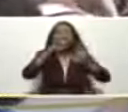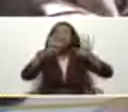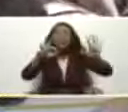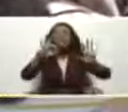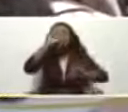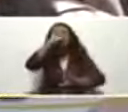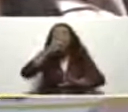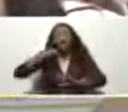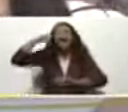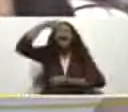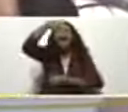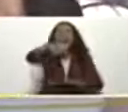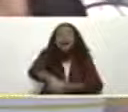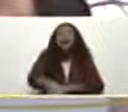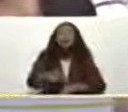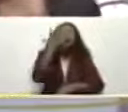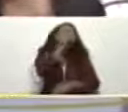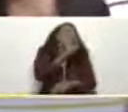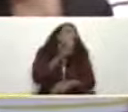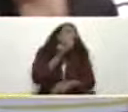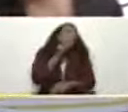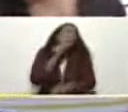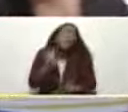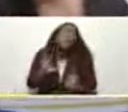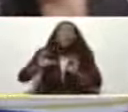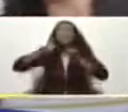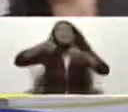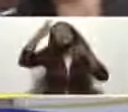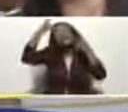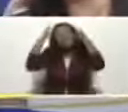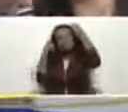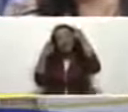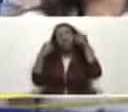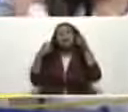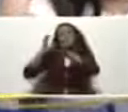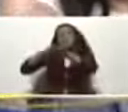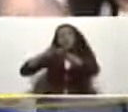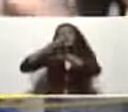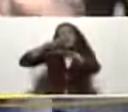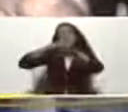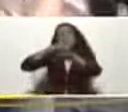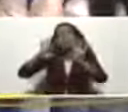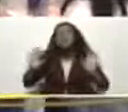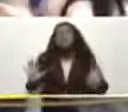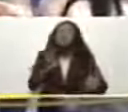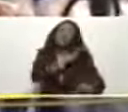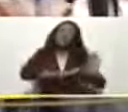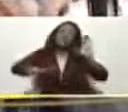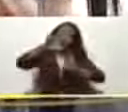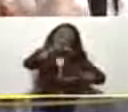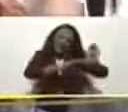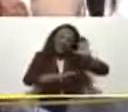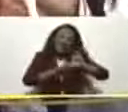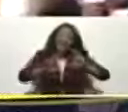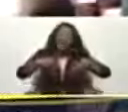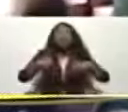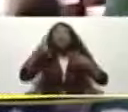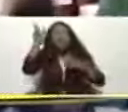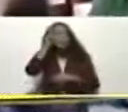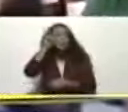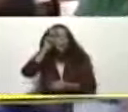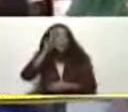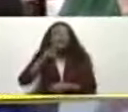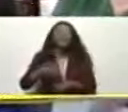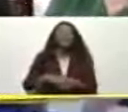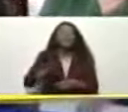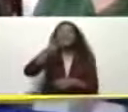años. Éramos las muchachas jóvenes cuando llegó el comandante Chávez y anunció la misión ciencia. Estaba la profesora Yaira